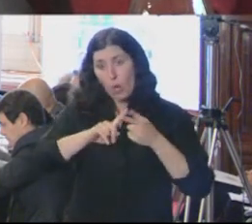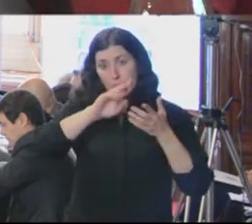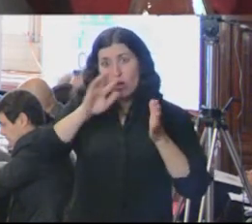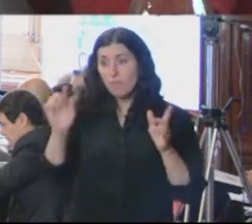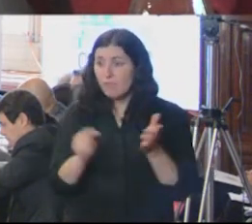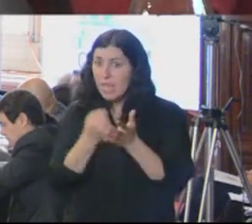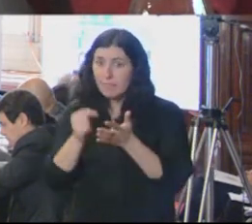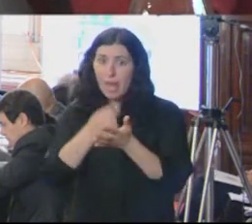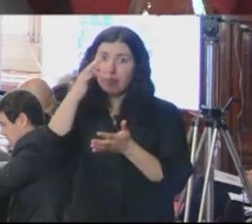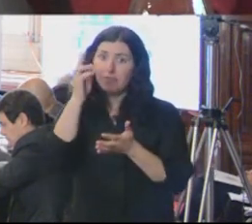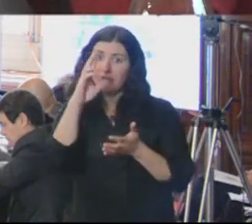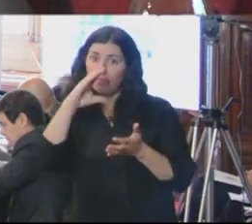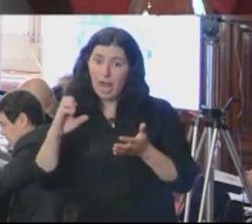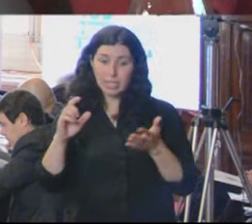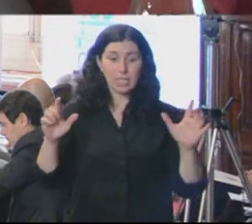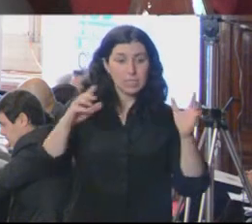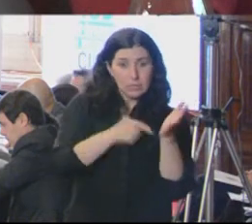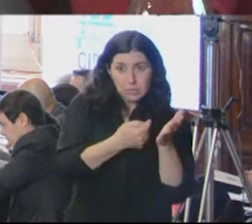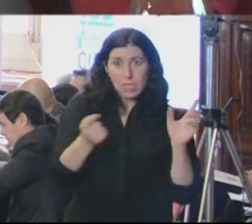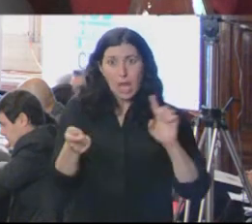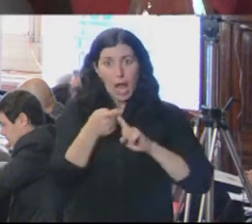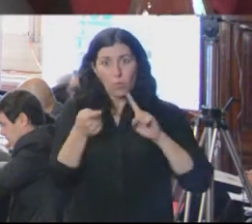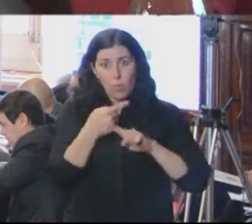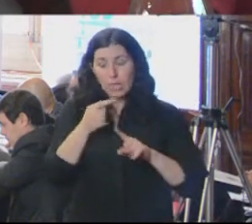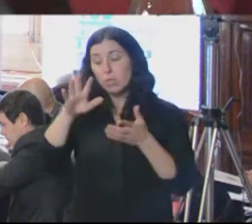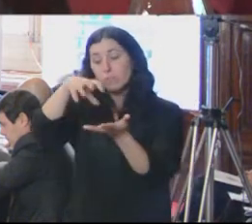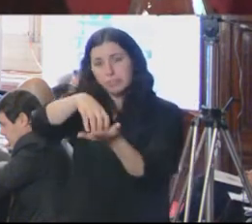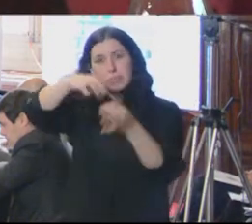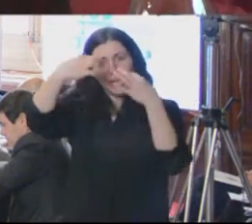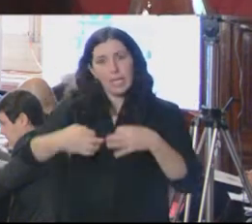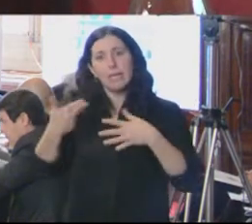FARC con un enfoque territorial y se garantice la reincorporación.